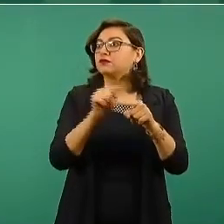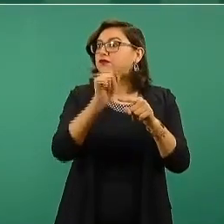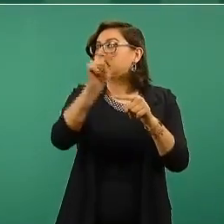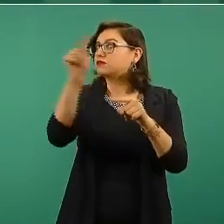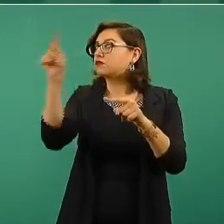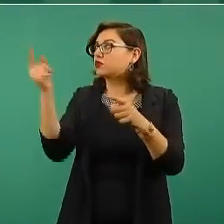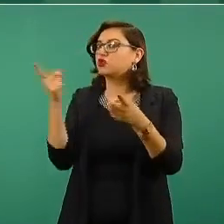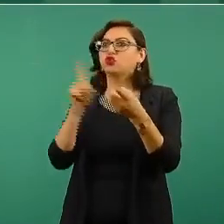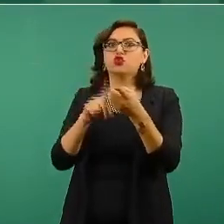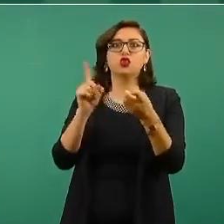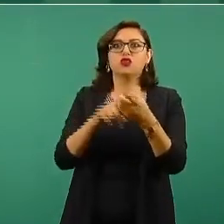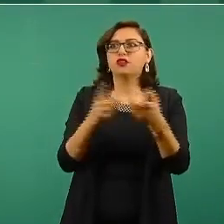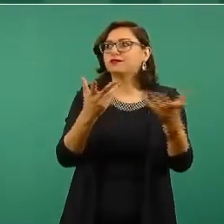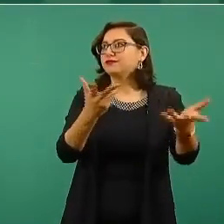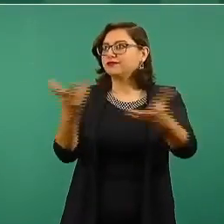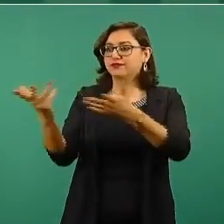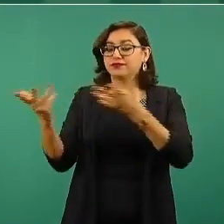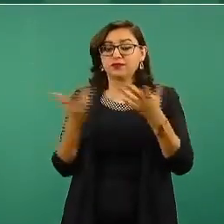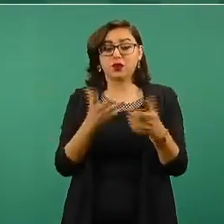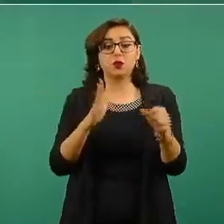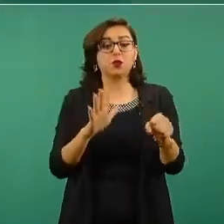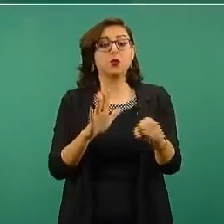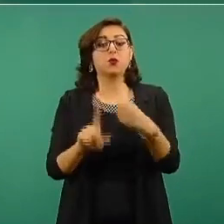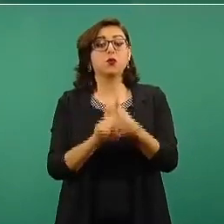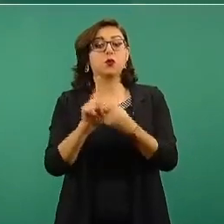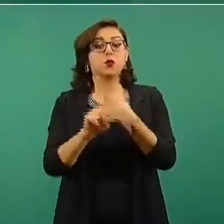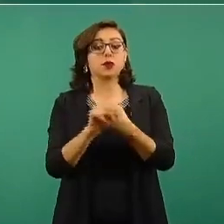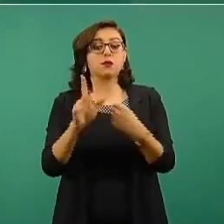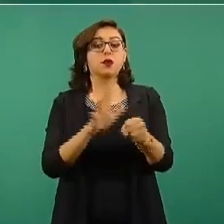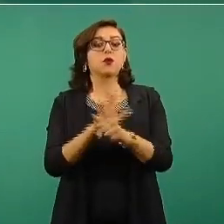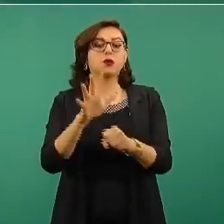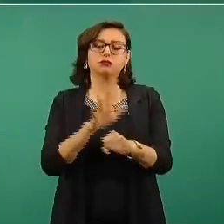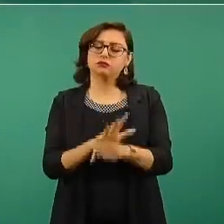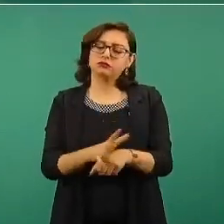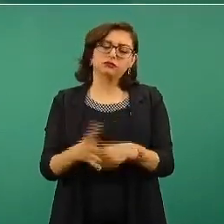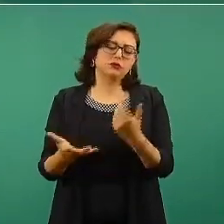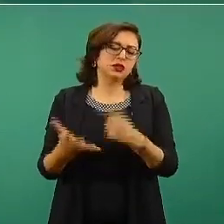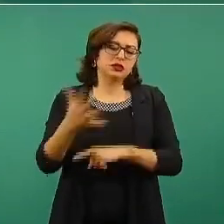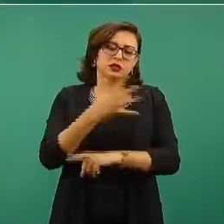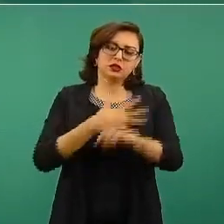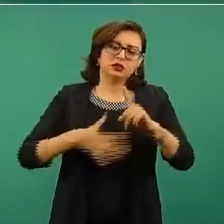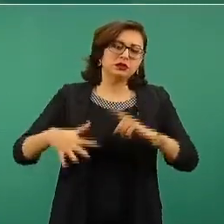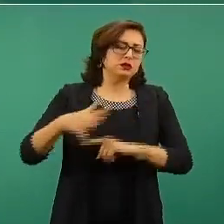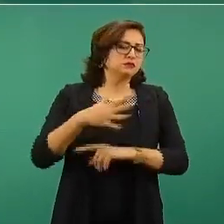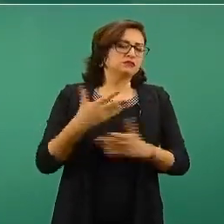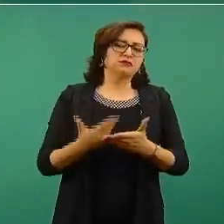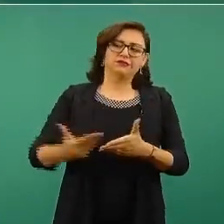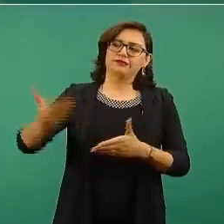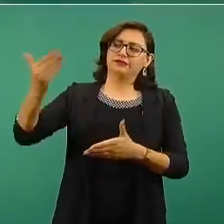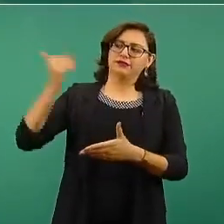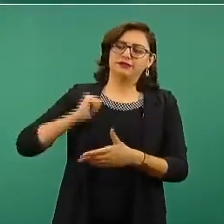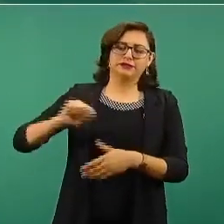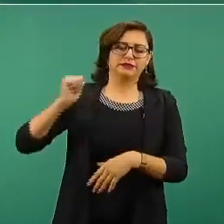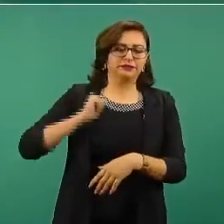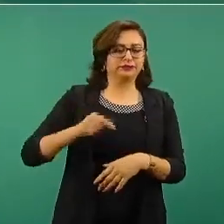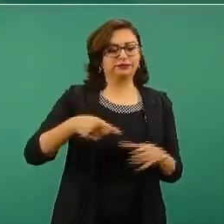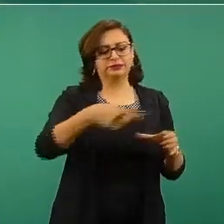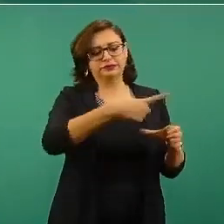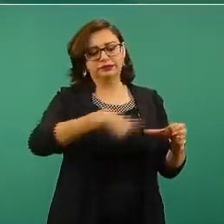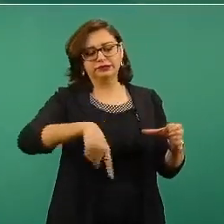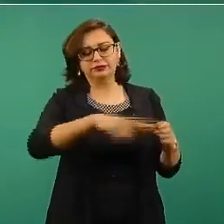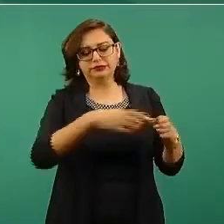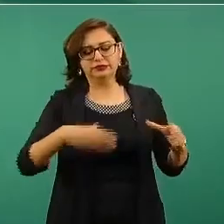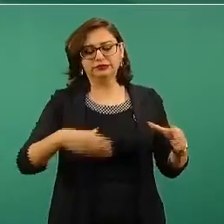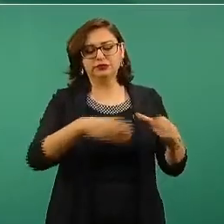problema. El problema, ya lo señaló el señor presidente, tiene ese contexto de la corrupción y del acaparamiento y del